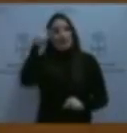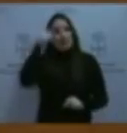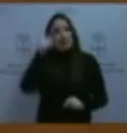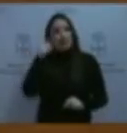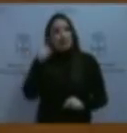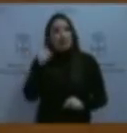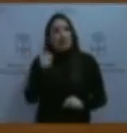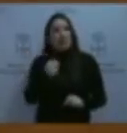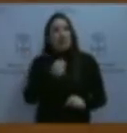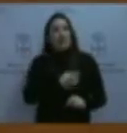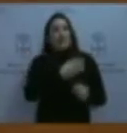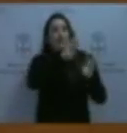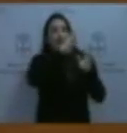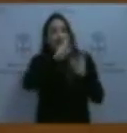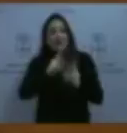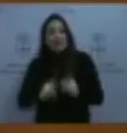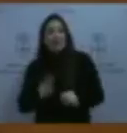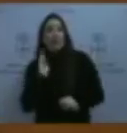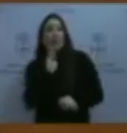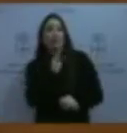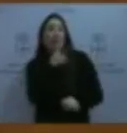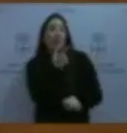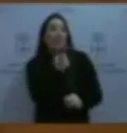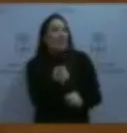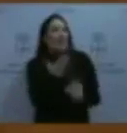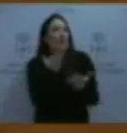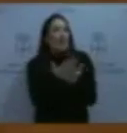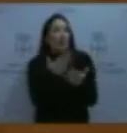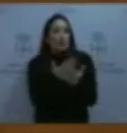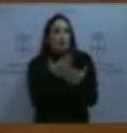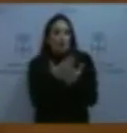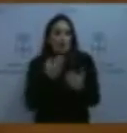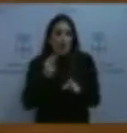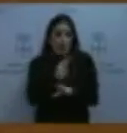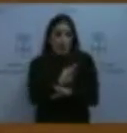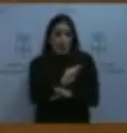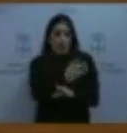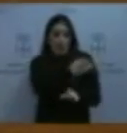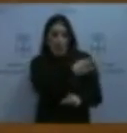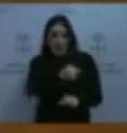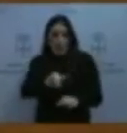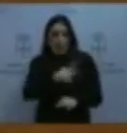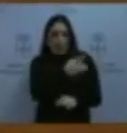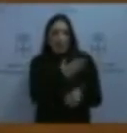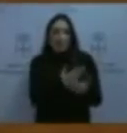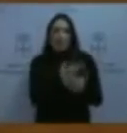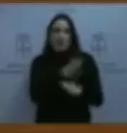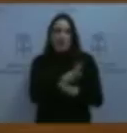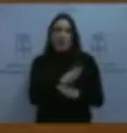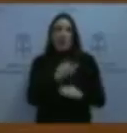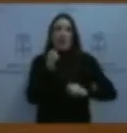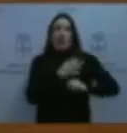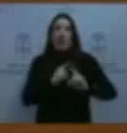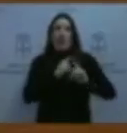de la Sindicatura de Cuentas por la falta de justificación de las subvenciones recibidas, que los fondos anuales de 1 millón de euros, que se